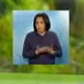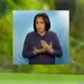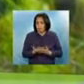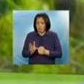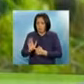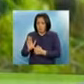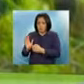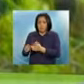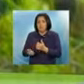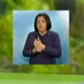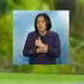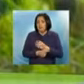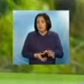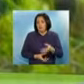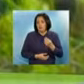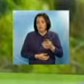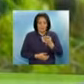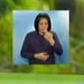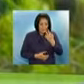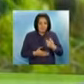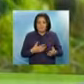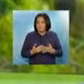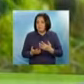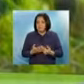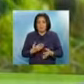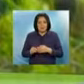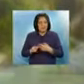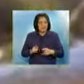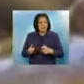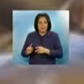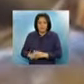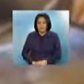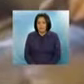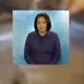cariño, cómo se divierten a pesar de sus diferencias.